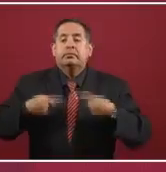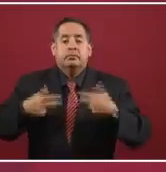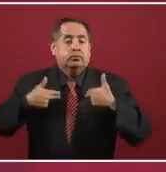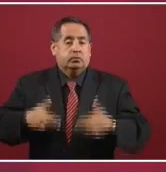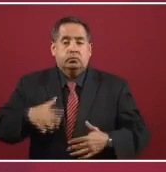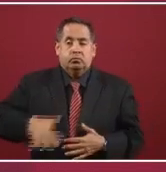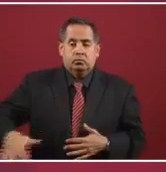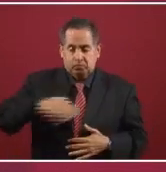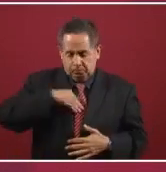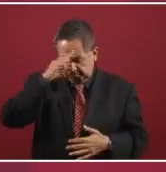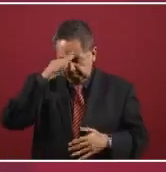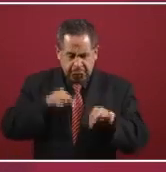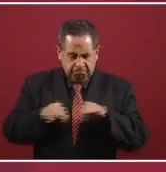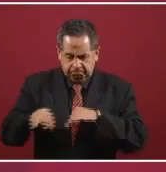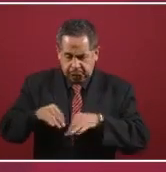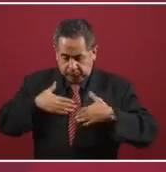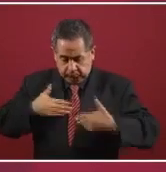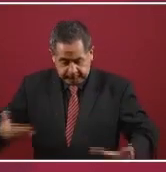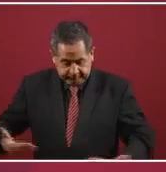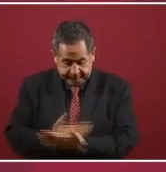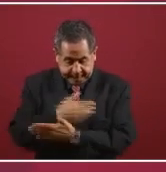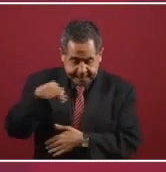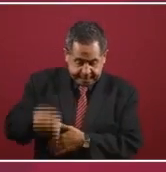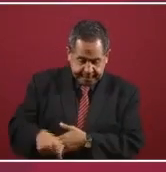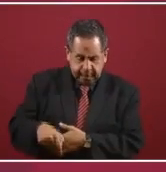puedan trabajar y ser felices donde nacieron,